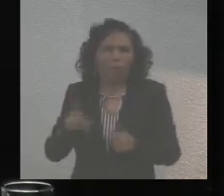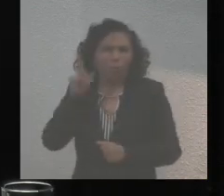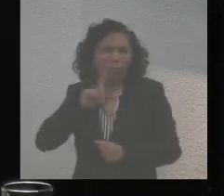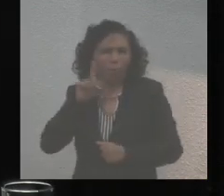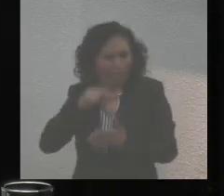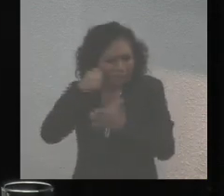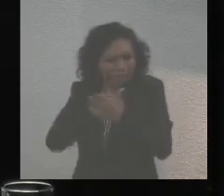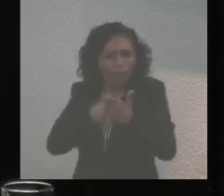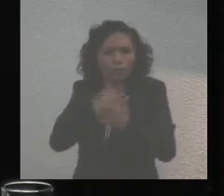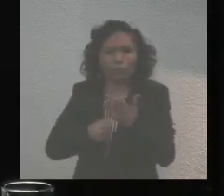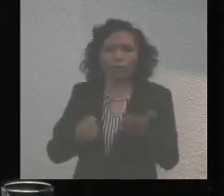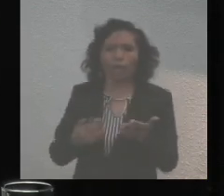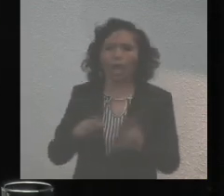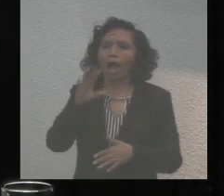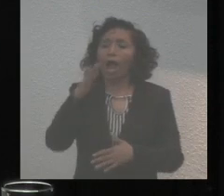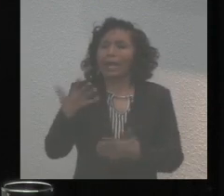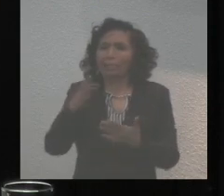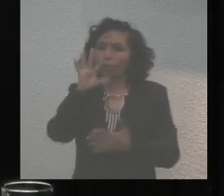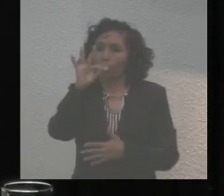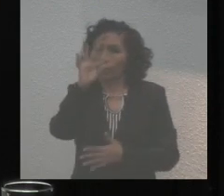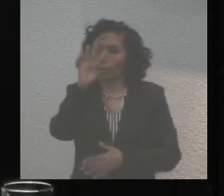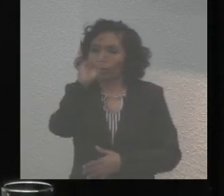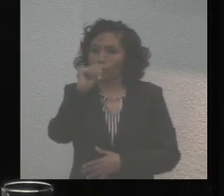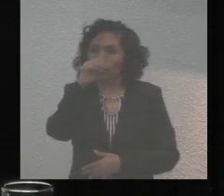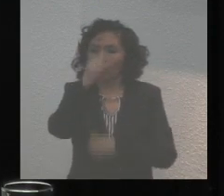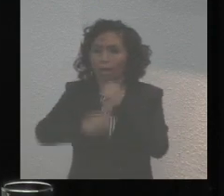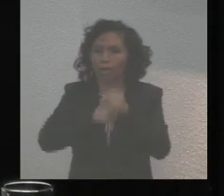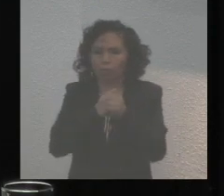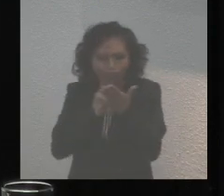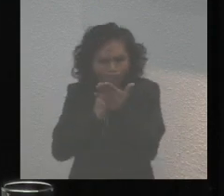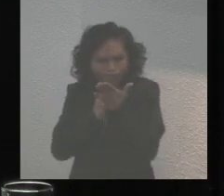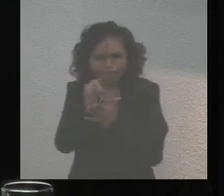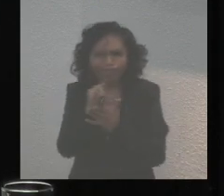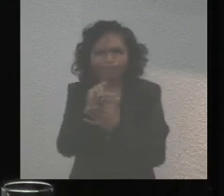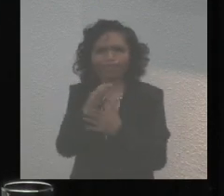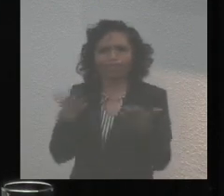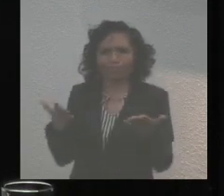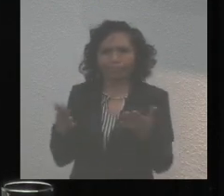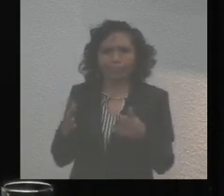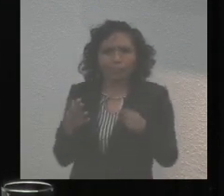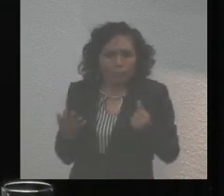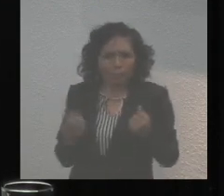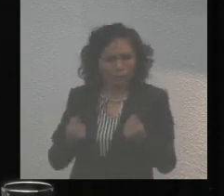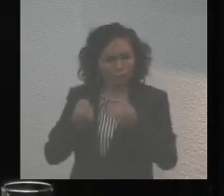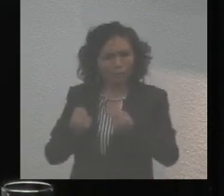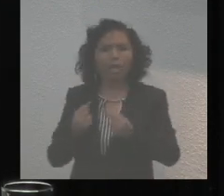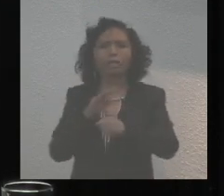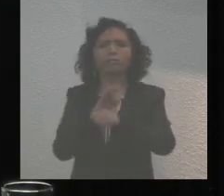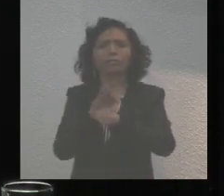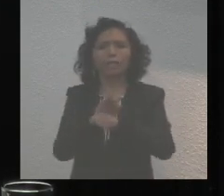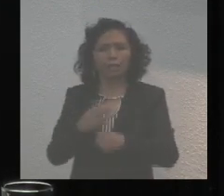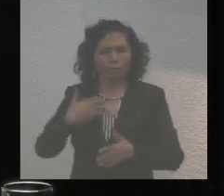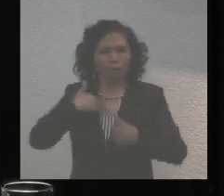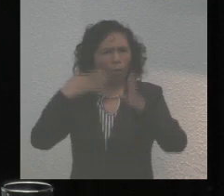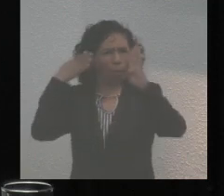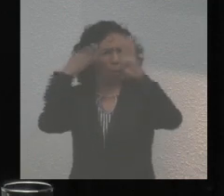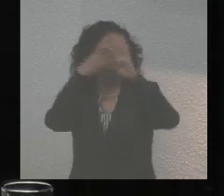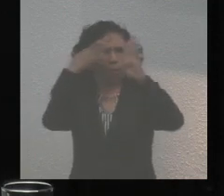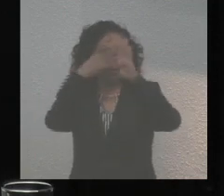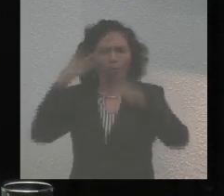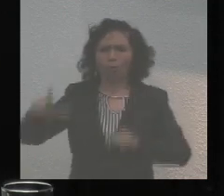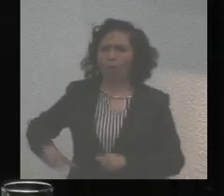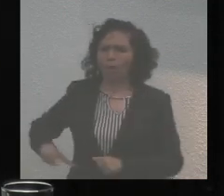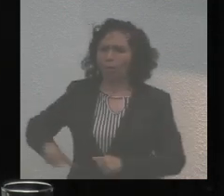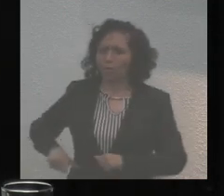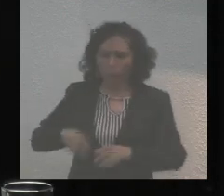soy. Hace 49 años que tomamos la decisión de depender de nosotros mismos. Me propuse hacer una gobernadora